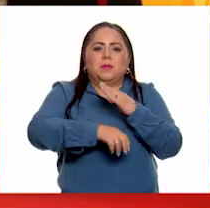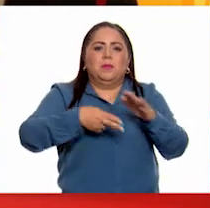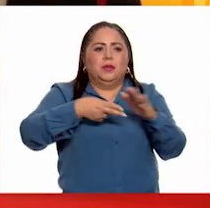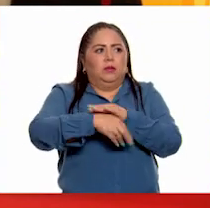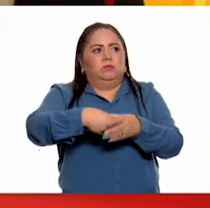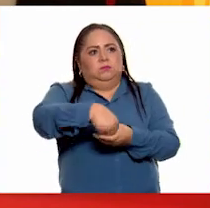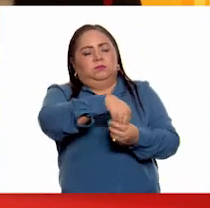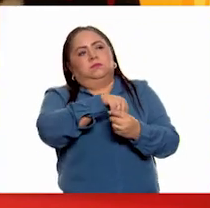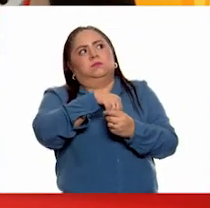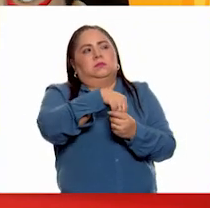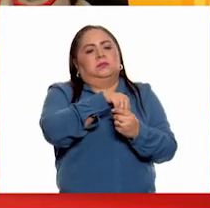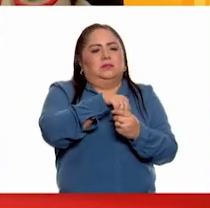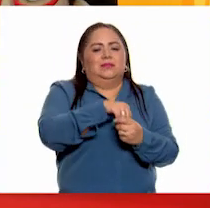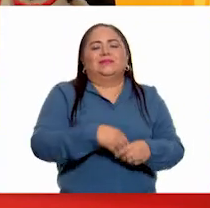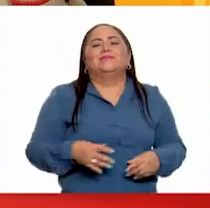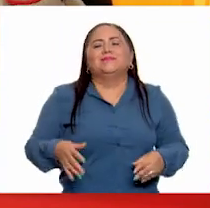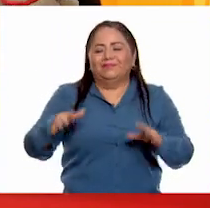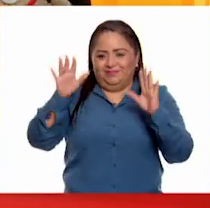lleno.